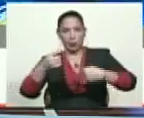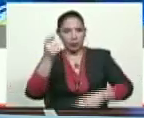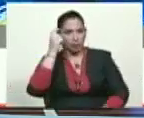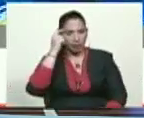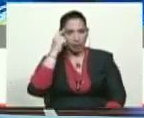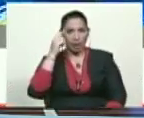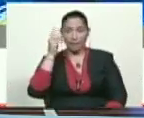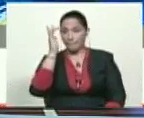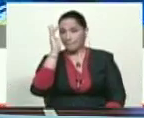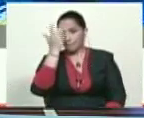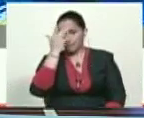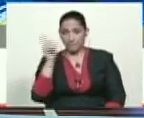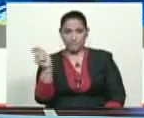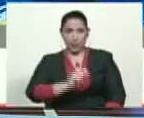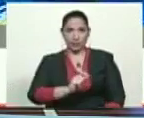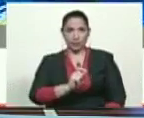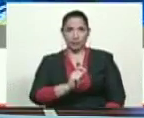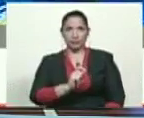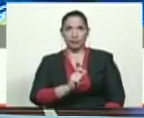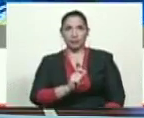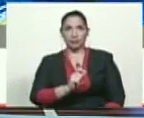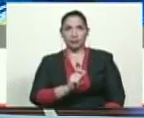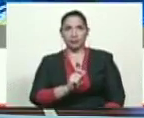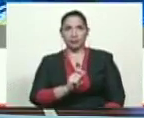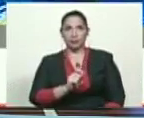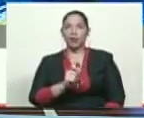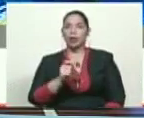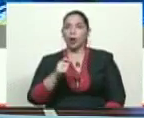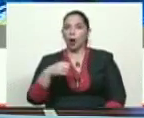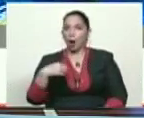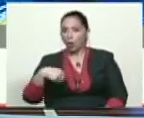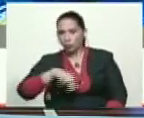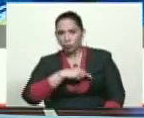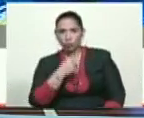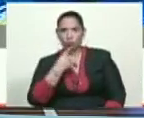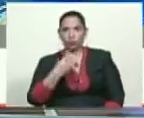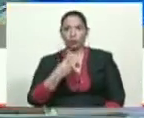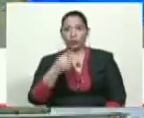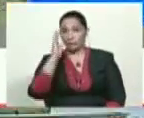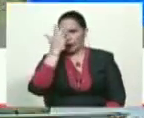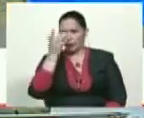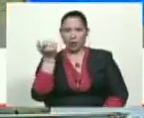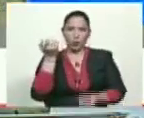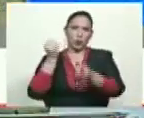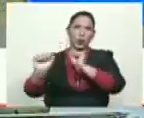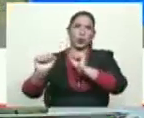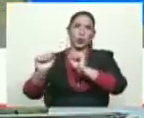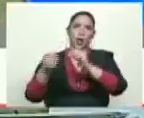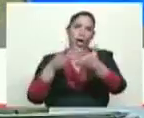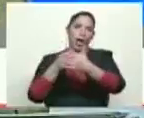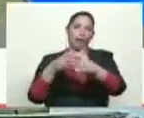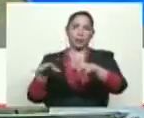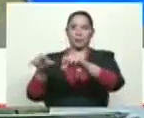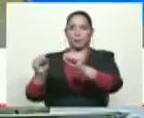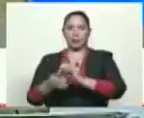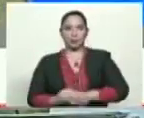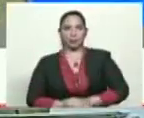mes de febrero como lo ha ido mente innominado febrero rebelde antiimperialista